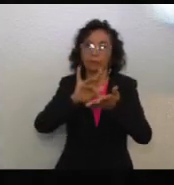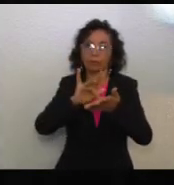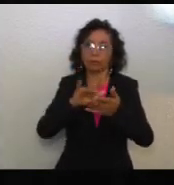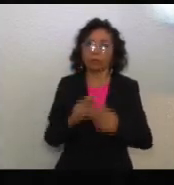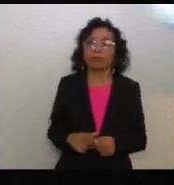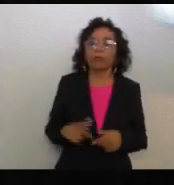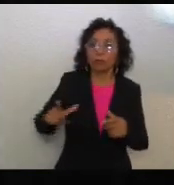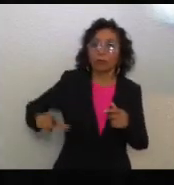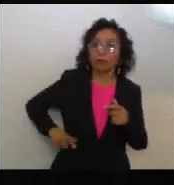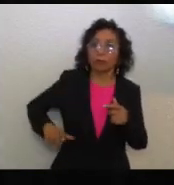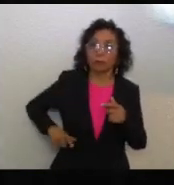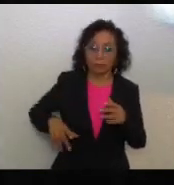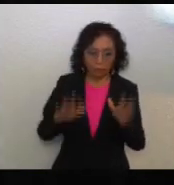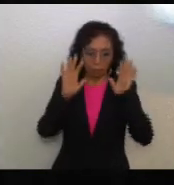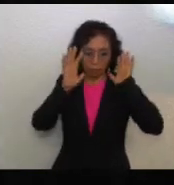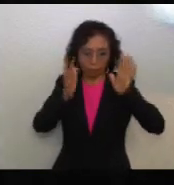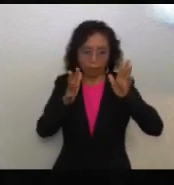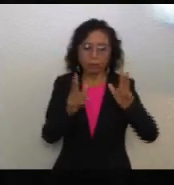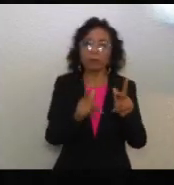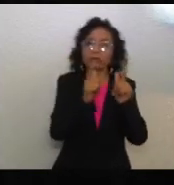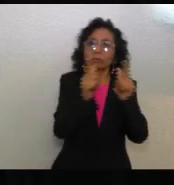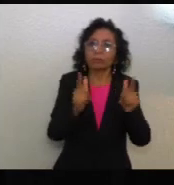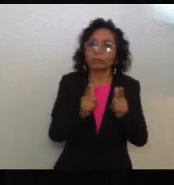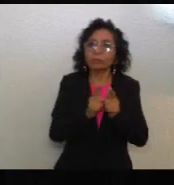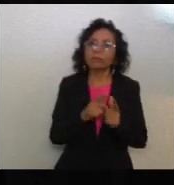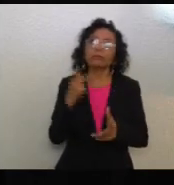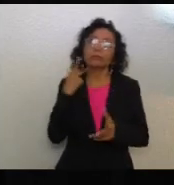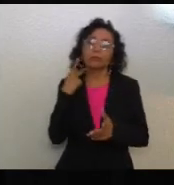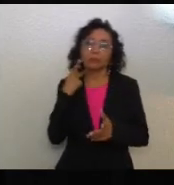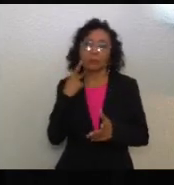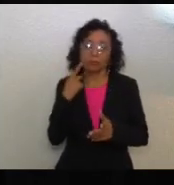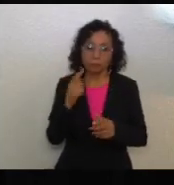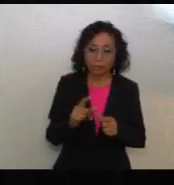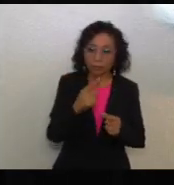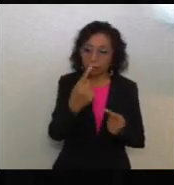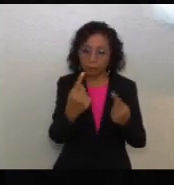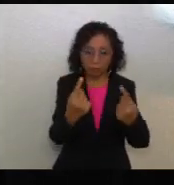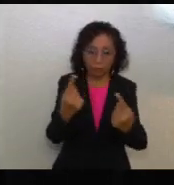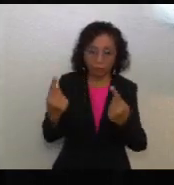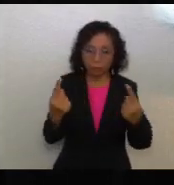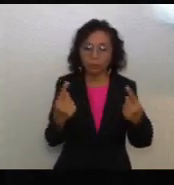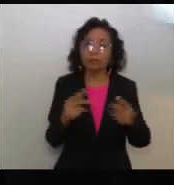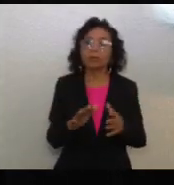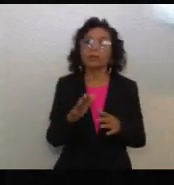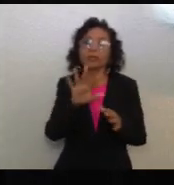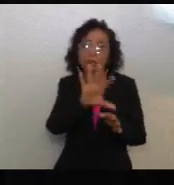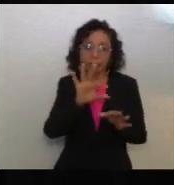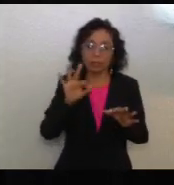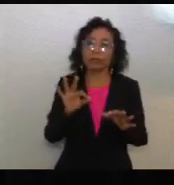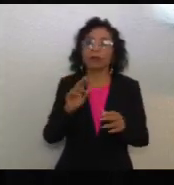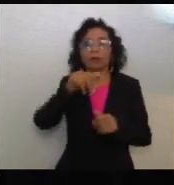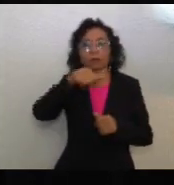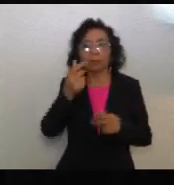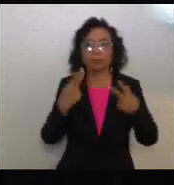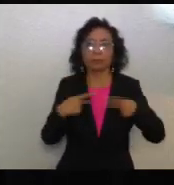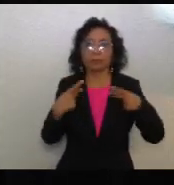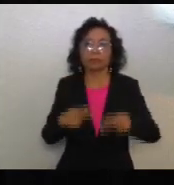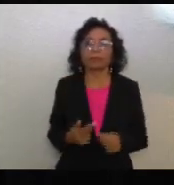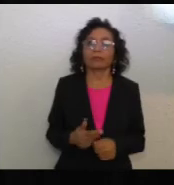y por un comisionado de cada uno de los partidos políticos nacionales. Por cada miembro propietario se nombrará un suplente. Artículo